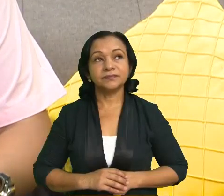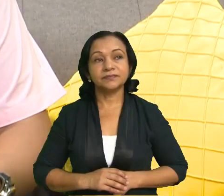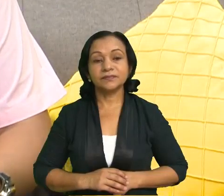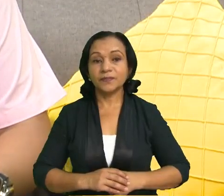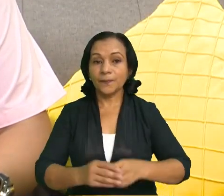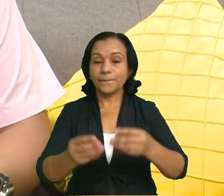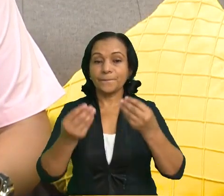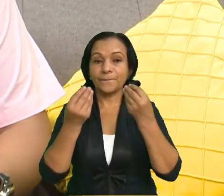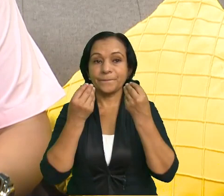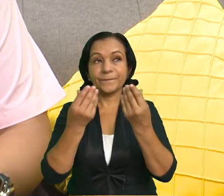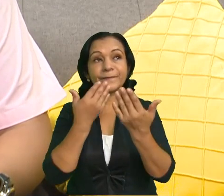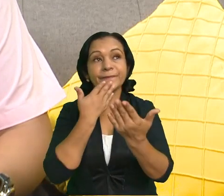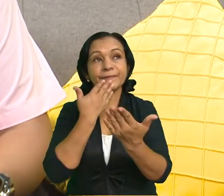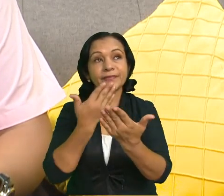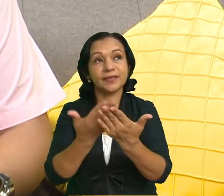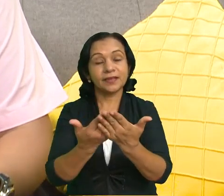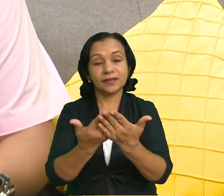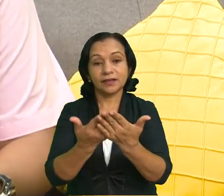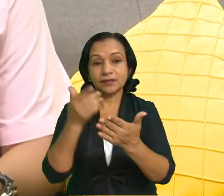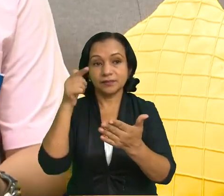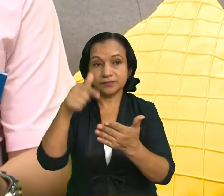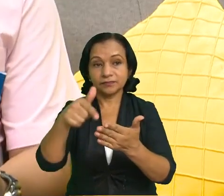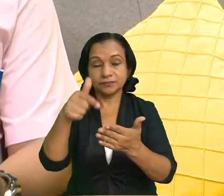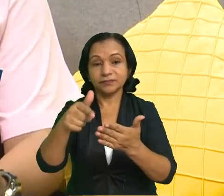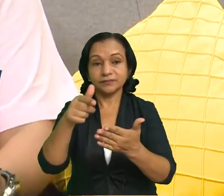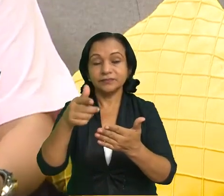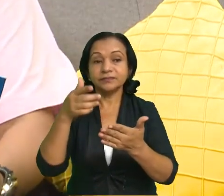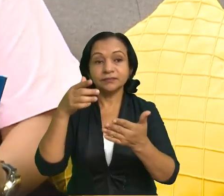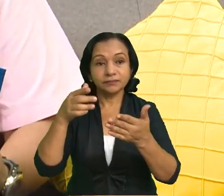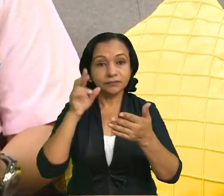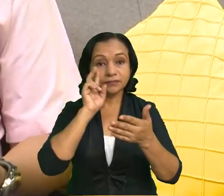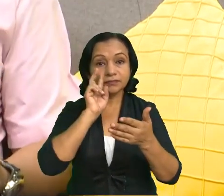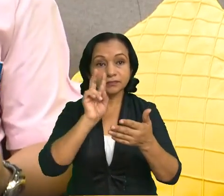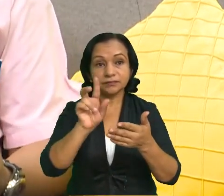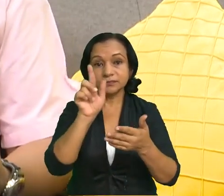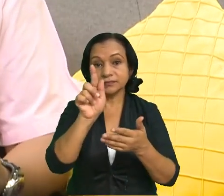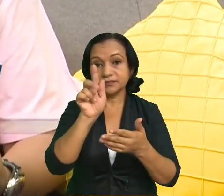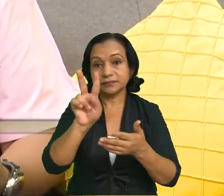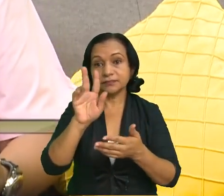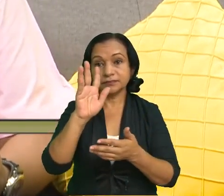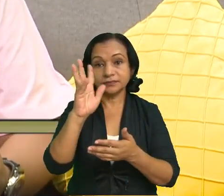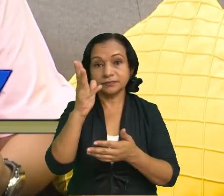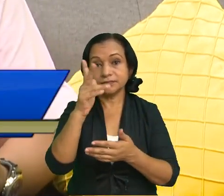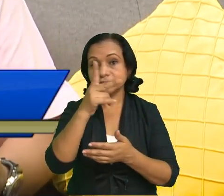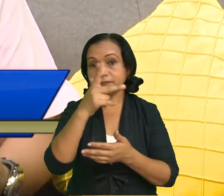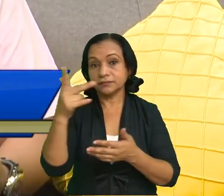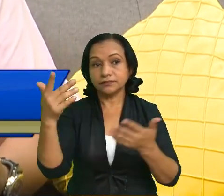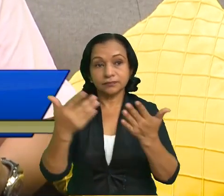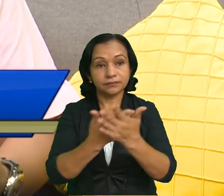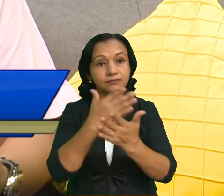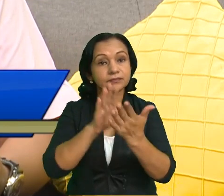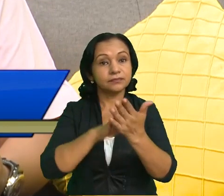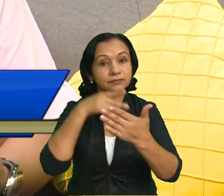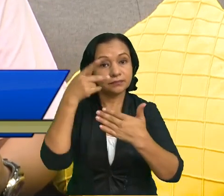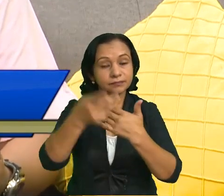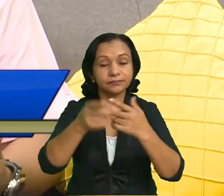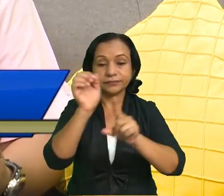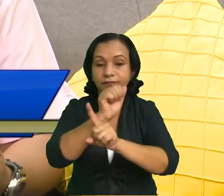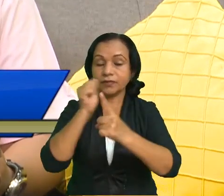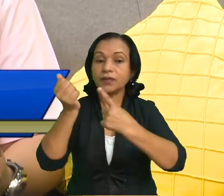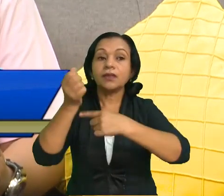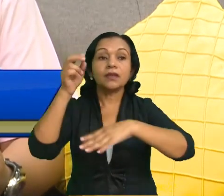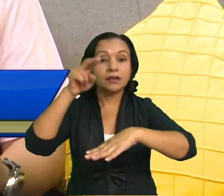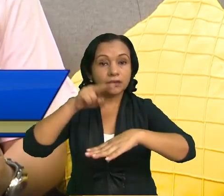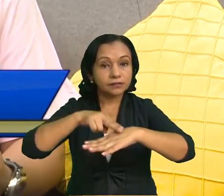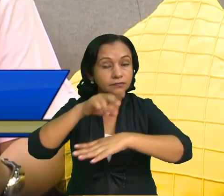muchísimas gracias por por estar en sintonía del canal parlamentario muchísimas gracias por acompañarnos en una nueva edición de su programa desde el parlamento